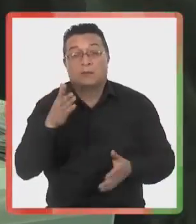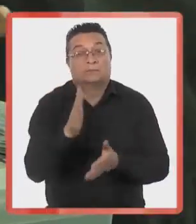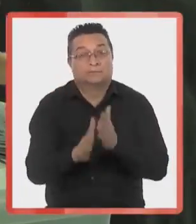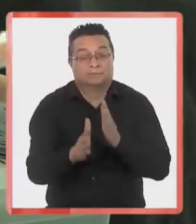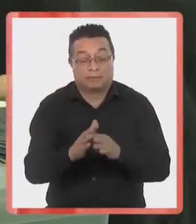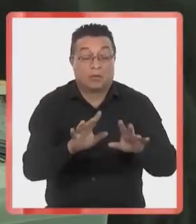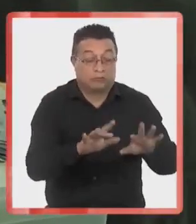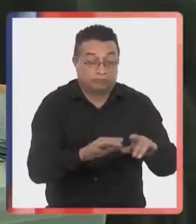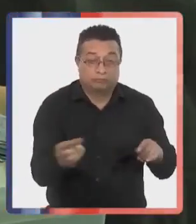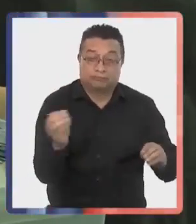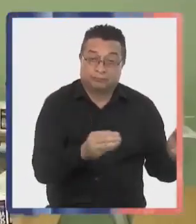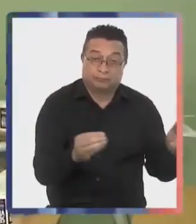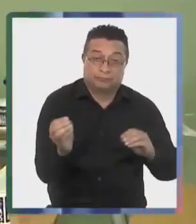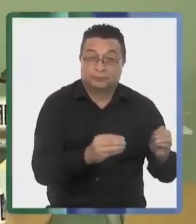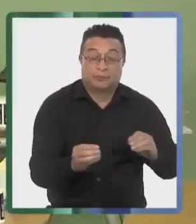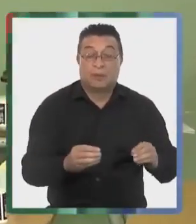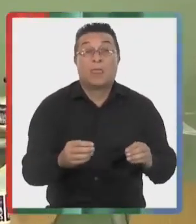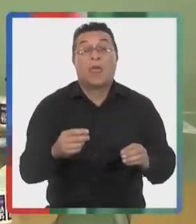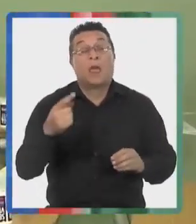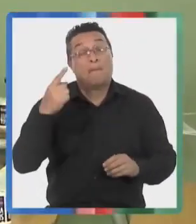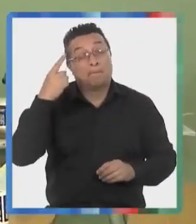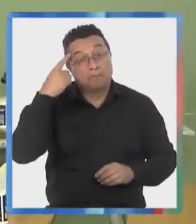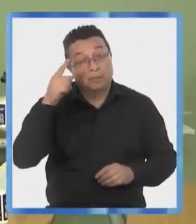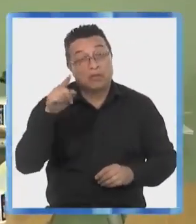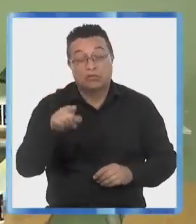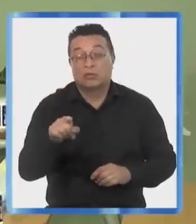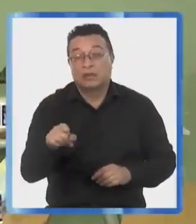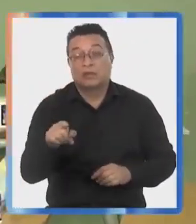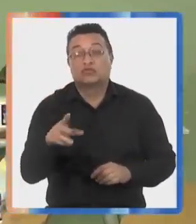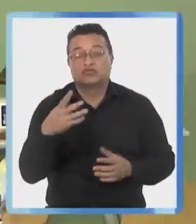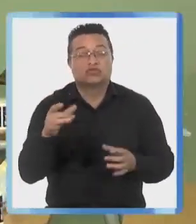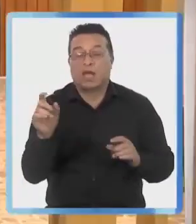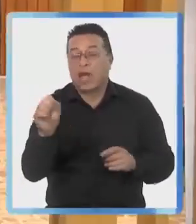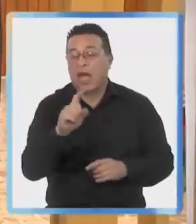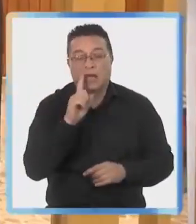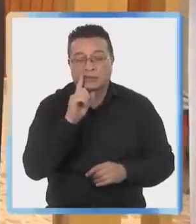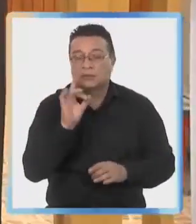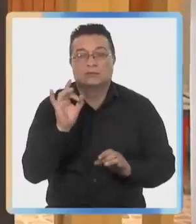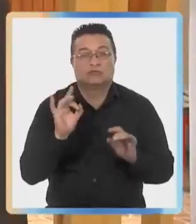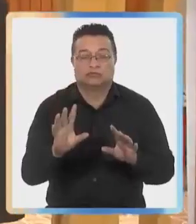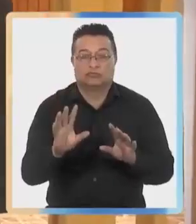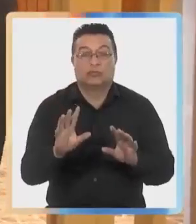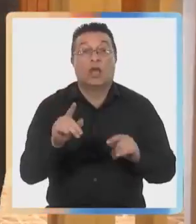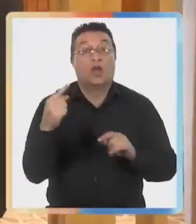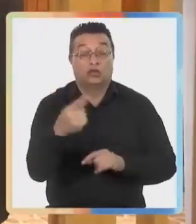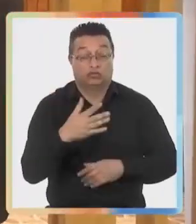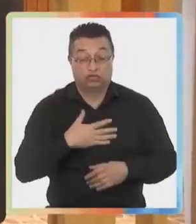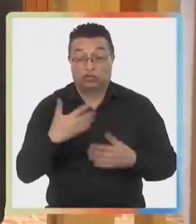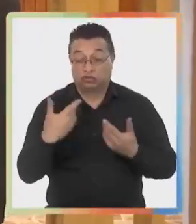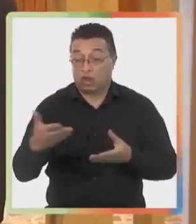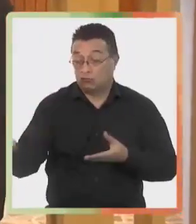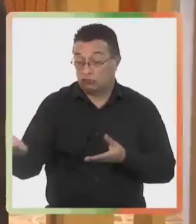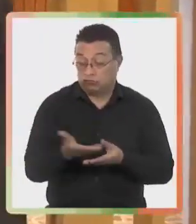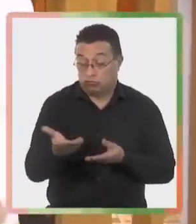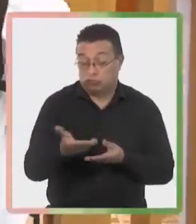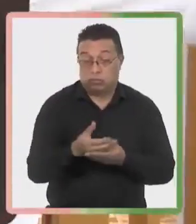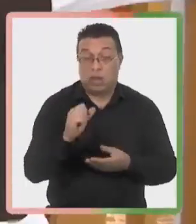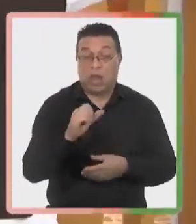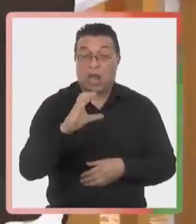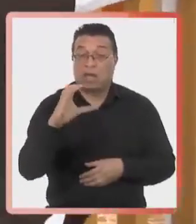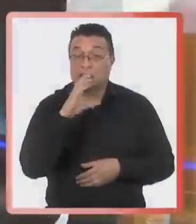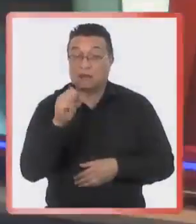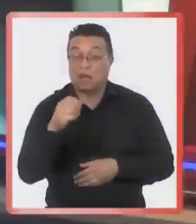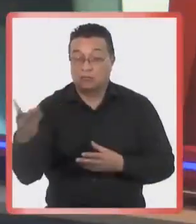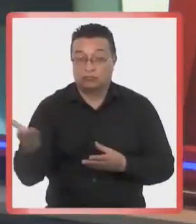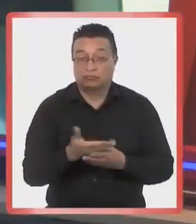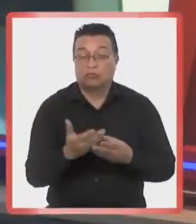velocidad de la digitación, pero eso así se hace. Y en la medida que nosotros tengamos los datos de esas actas